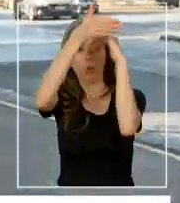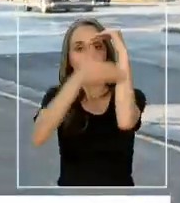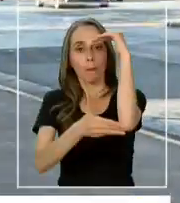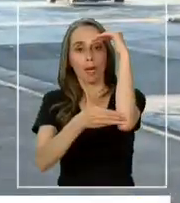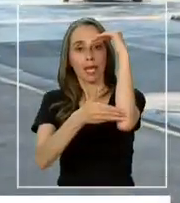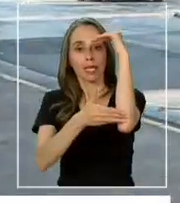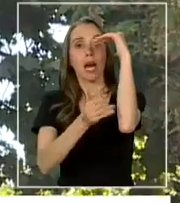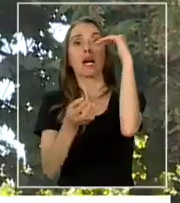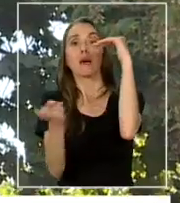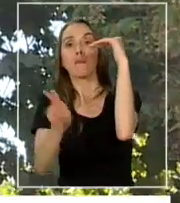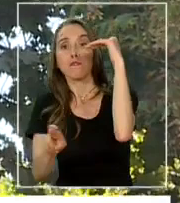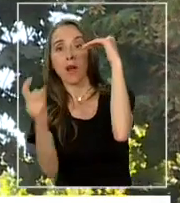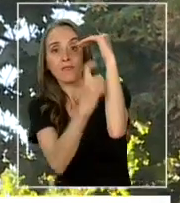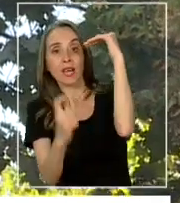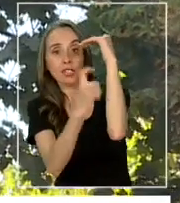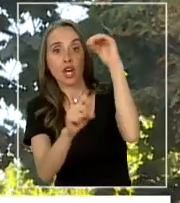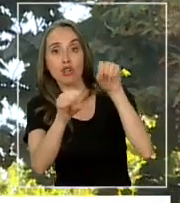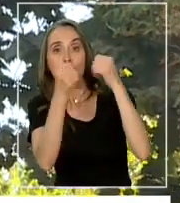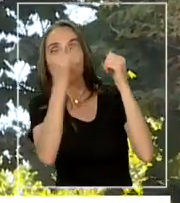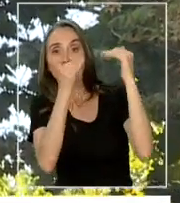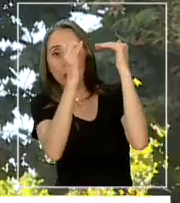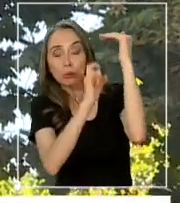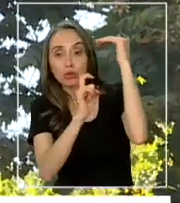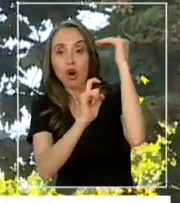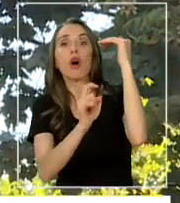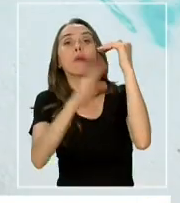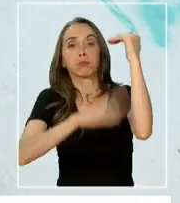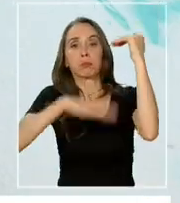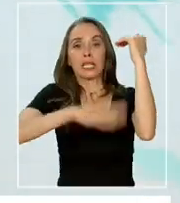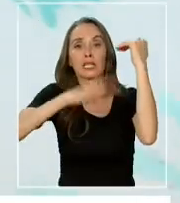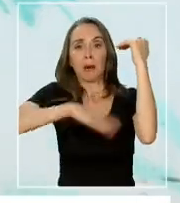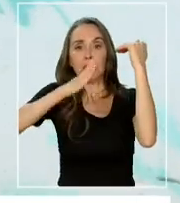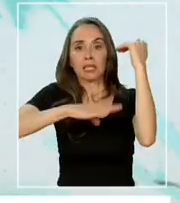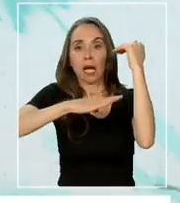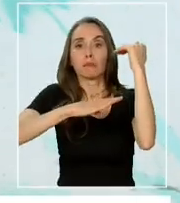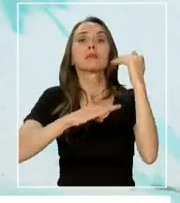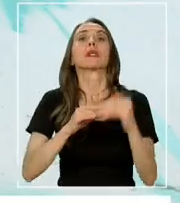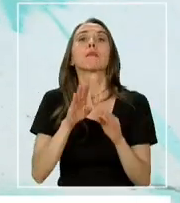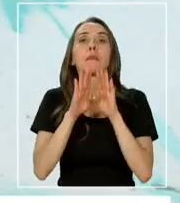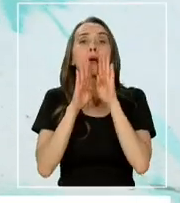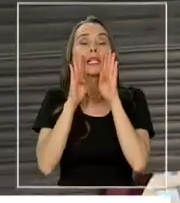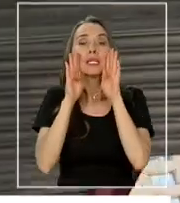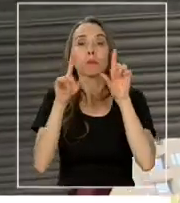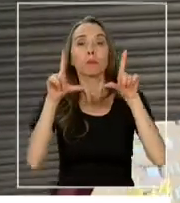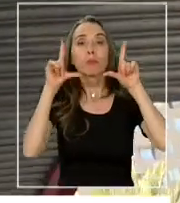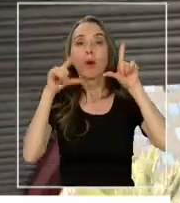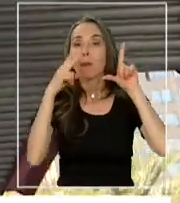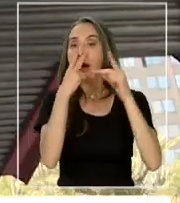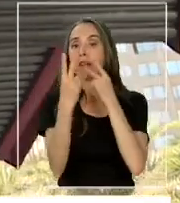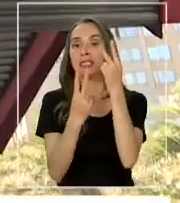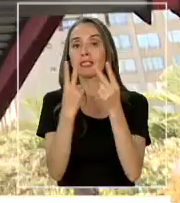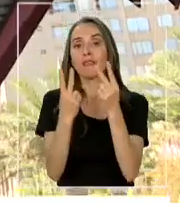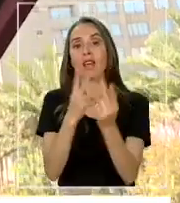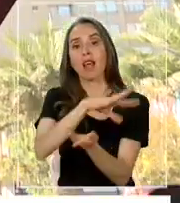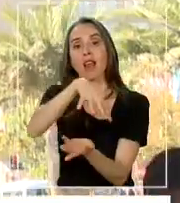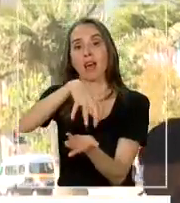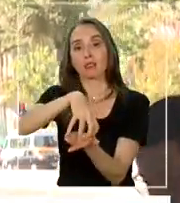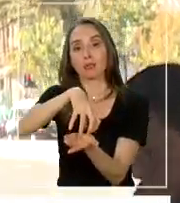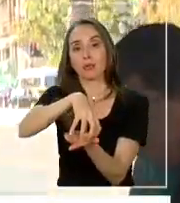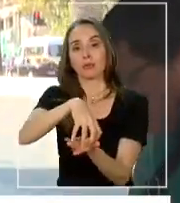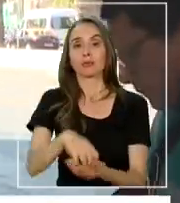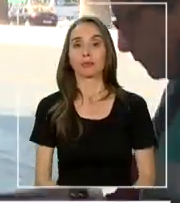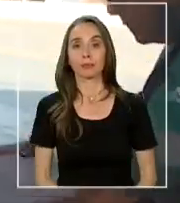en caso de que vuelva a ser vandalizada. Y así mantener limpia una de las caras más visibles de la ciudad.